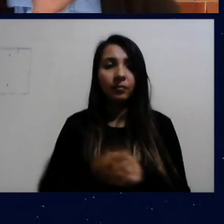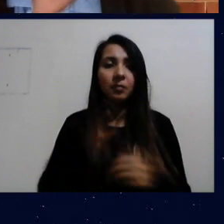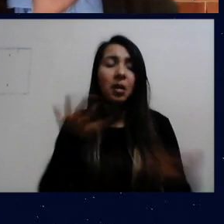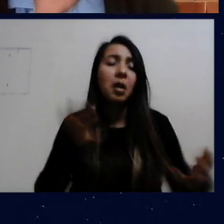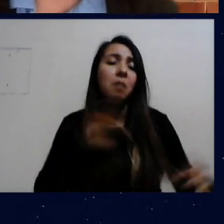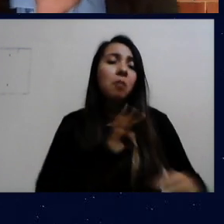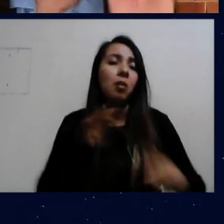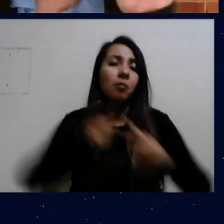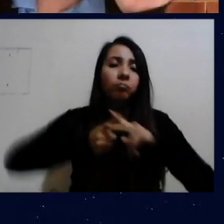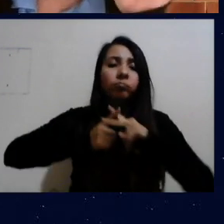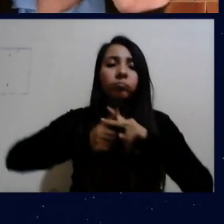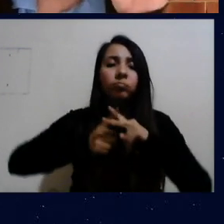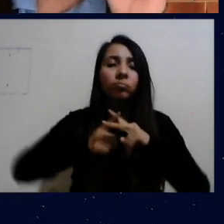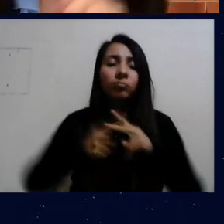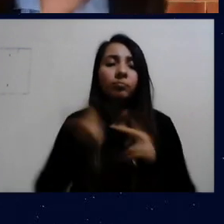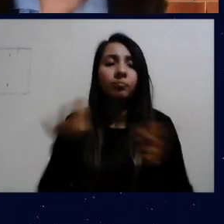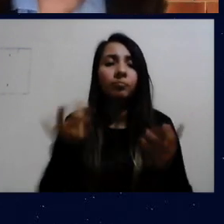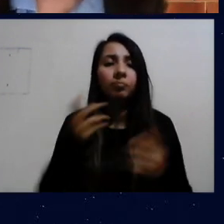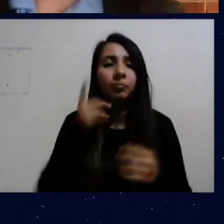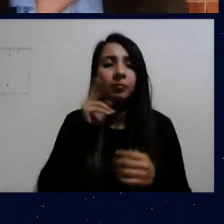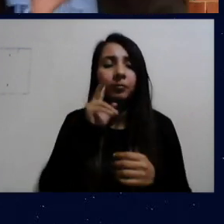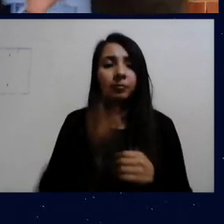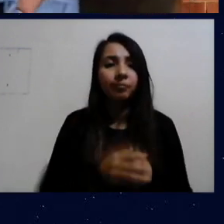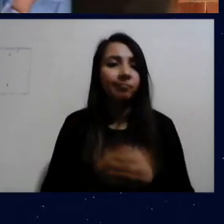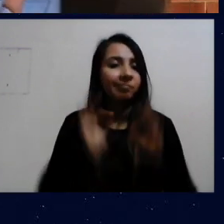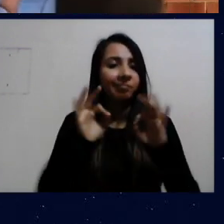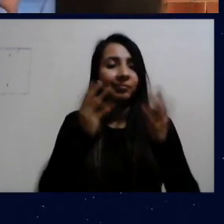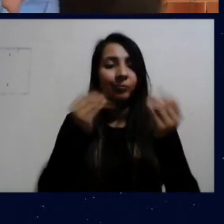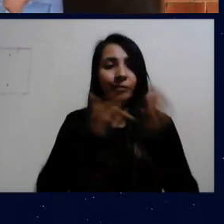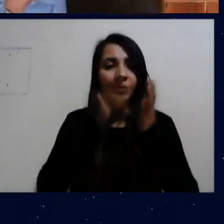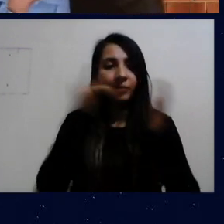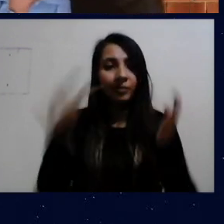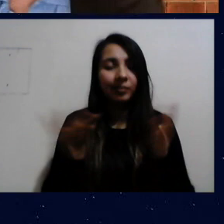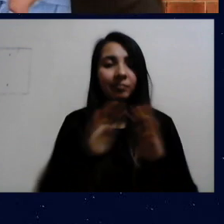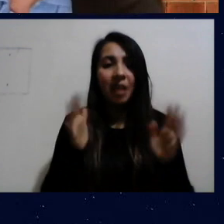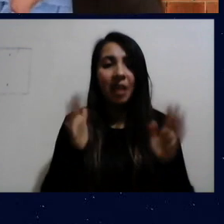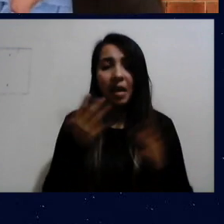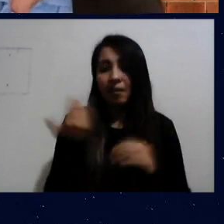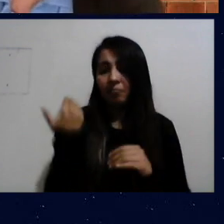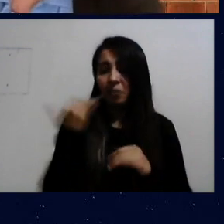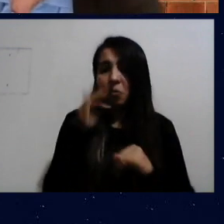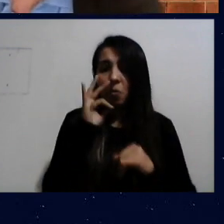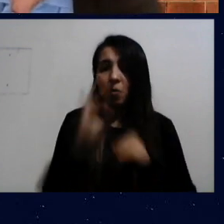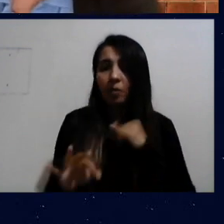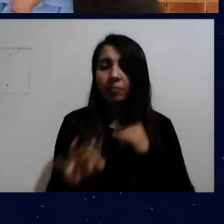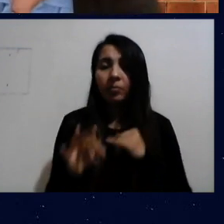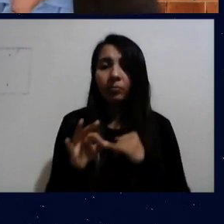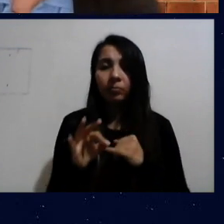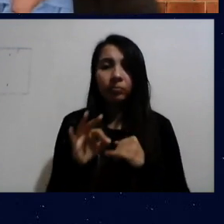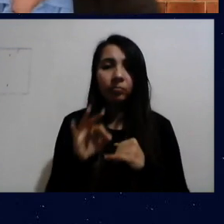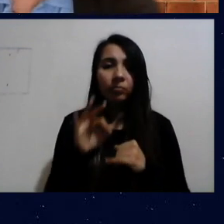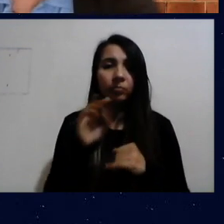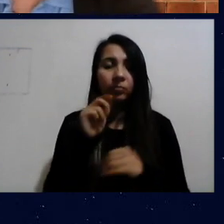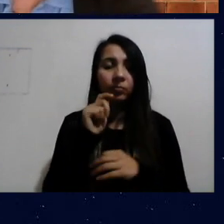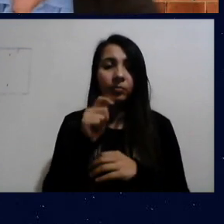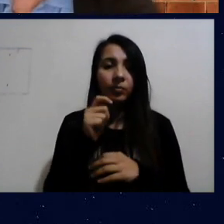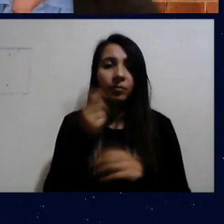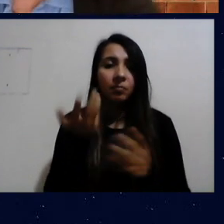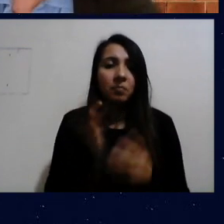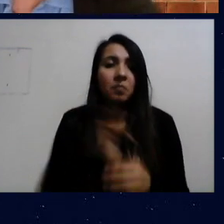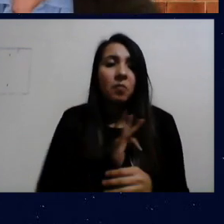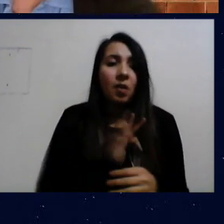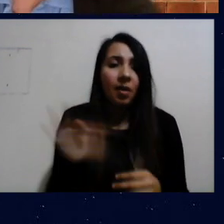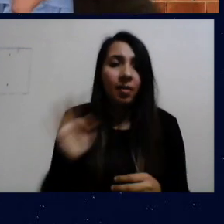gracias. Últimamente se ha convertido en una fuente que podría ser mi favorita en el futuro cercano.